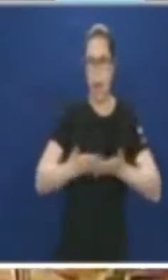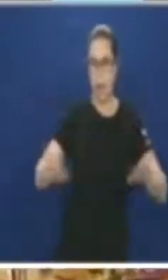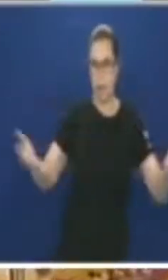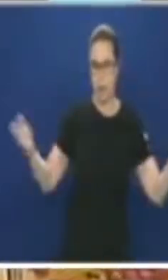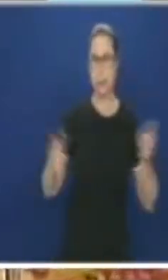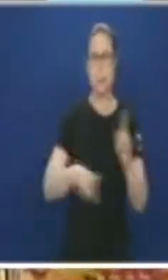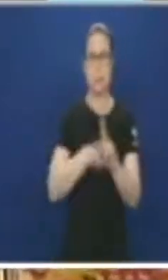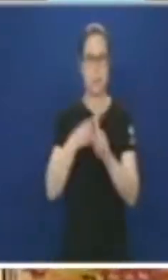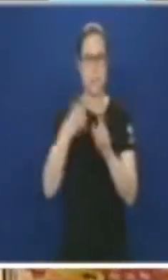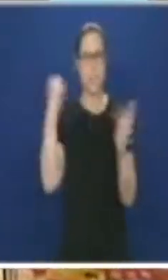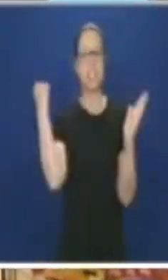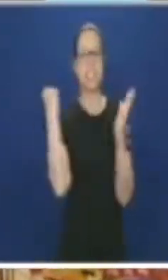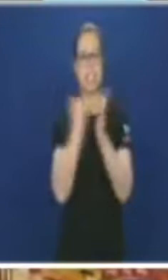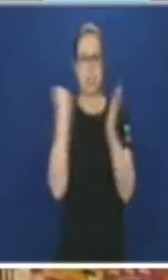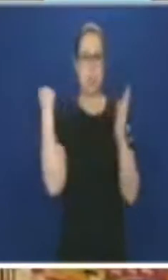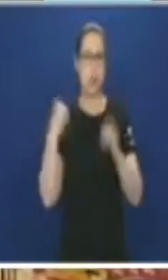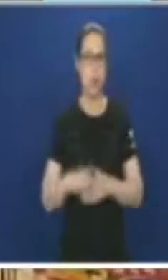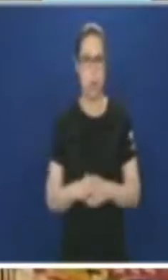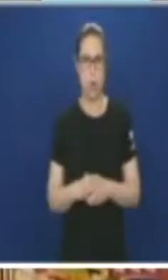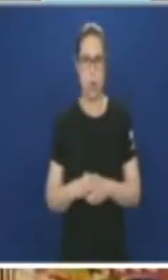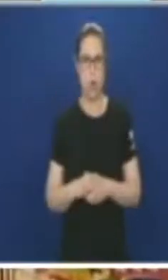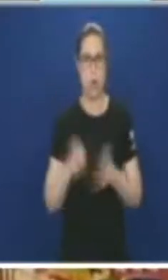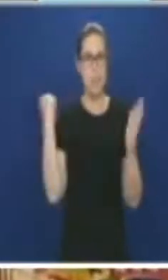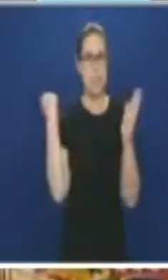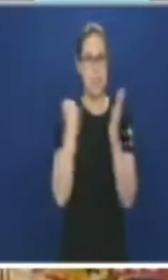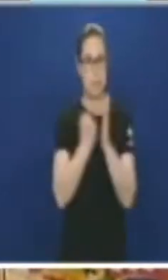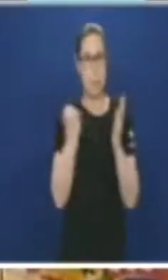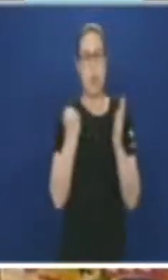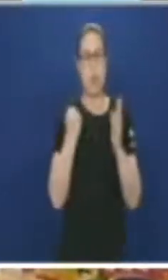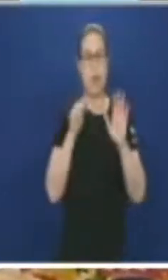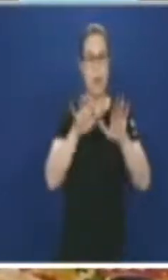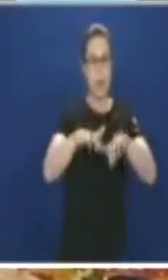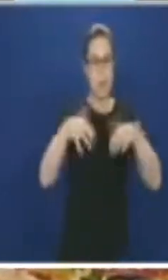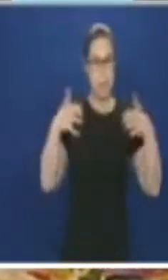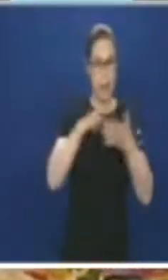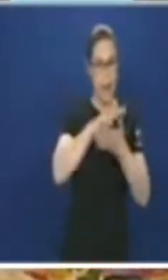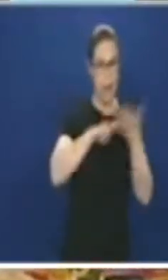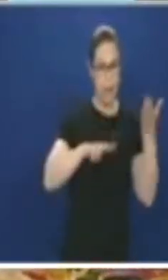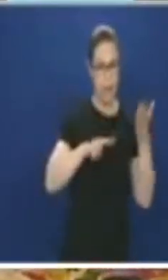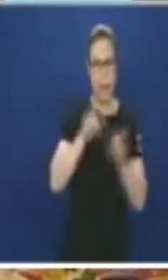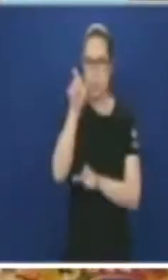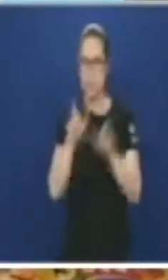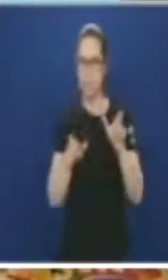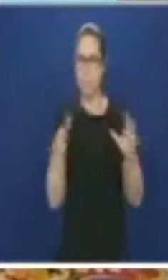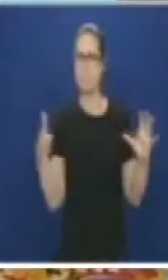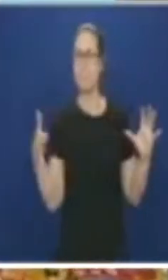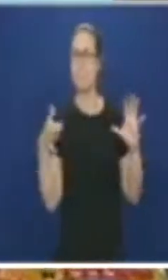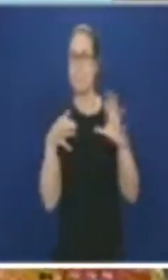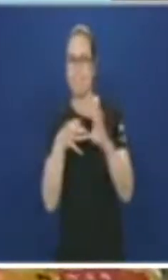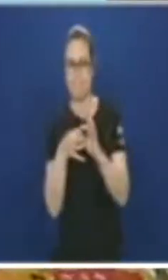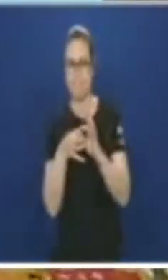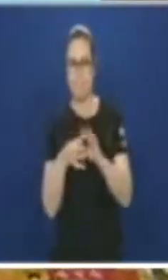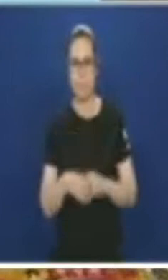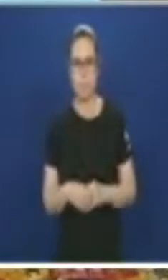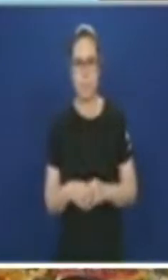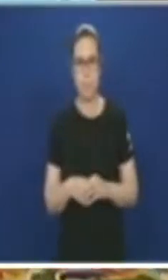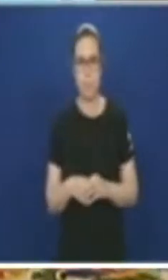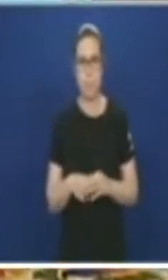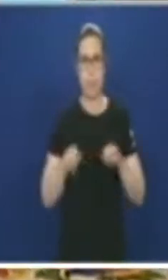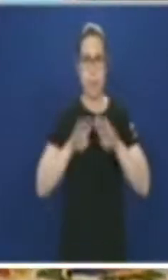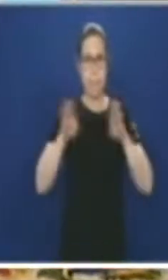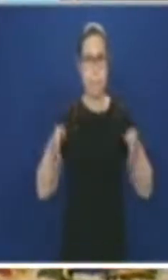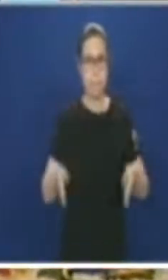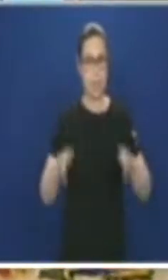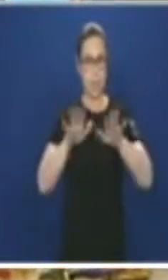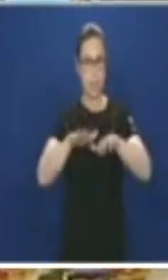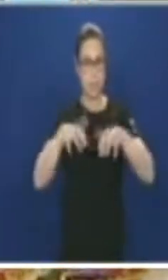símbolo. Representa a conexión da Cámara Galega co seu pobo. Este ano, a Mesa da Cámara acordou